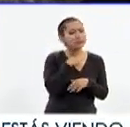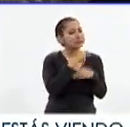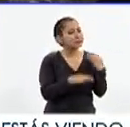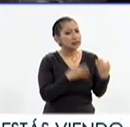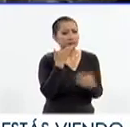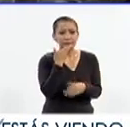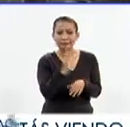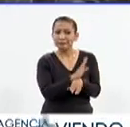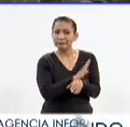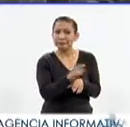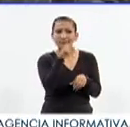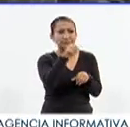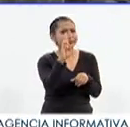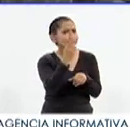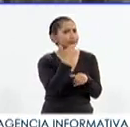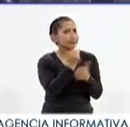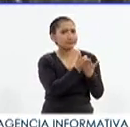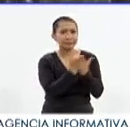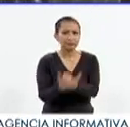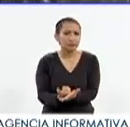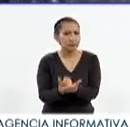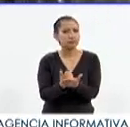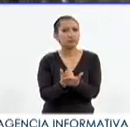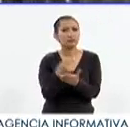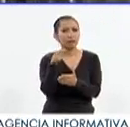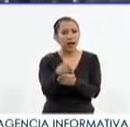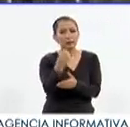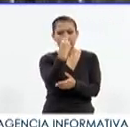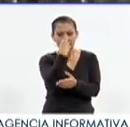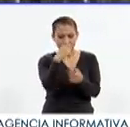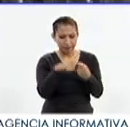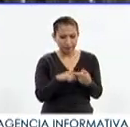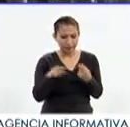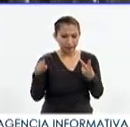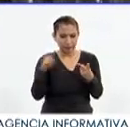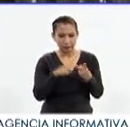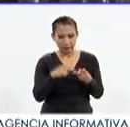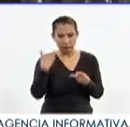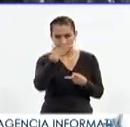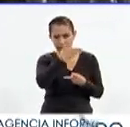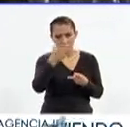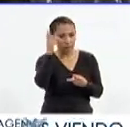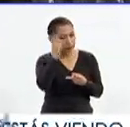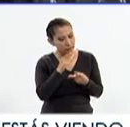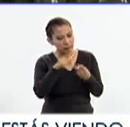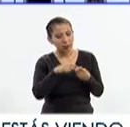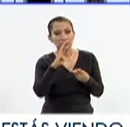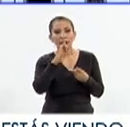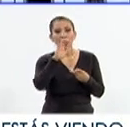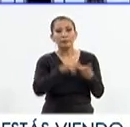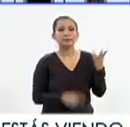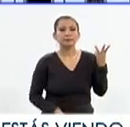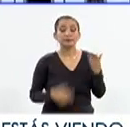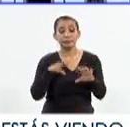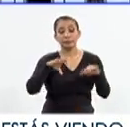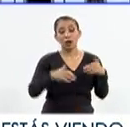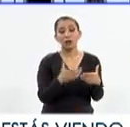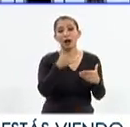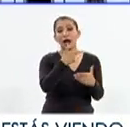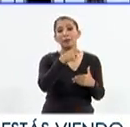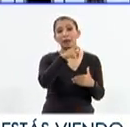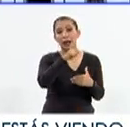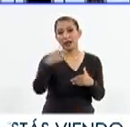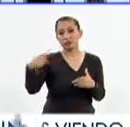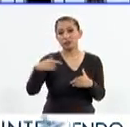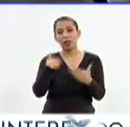todos los beneficios que daba la universidad, que era alimentos, hospedaje y la beca. En la comunidad de